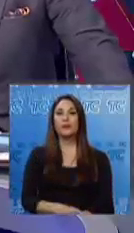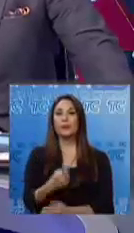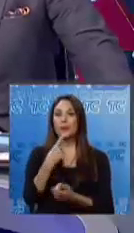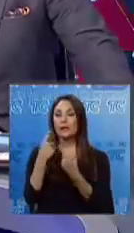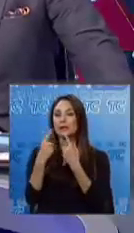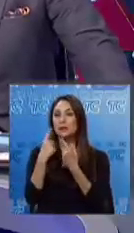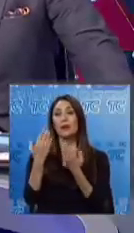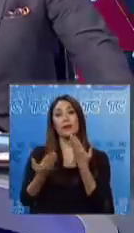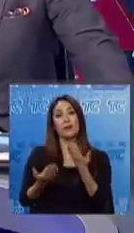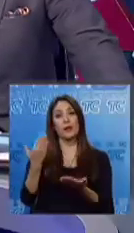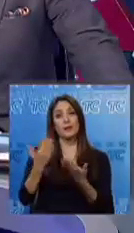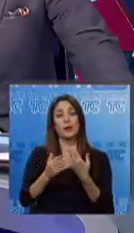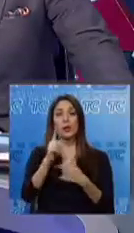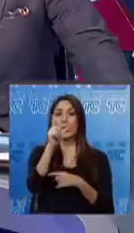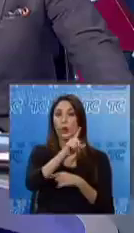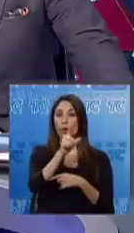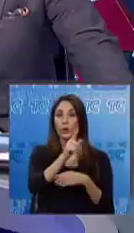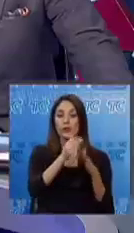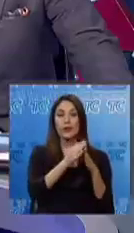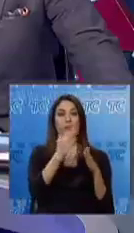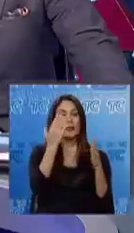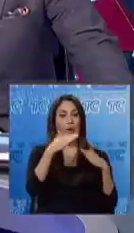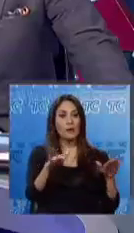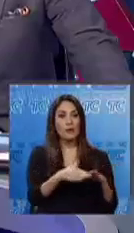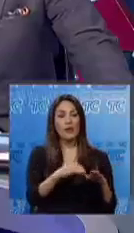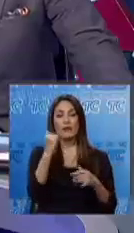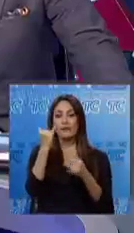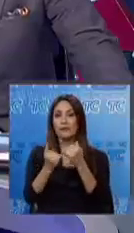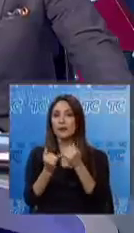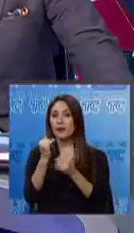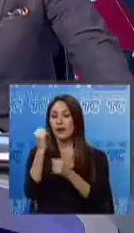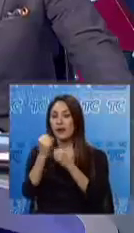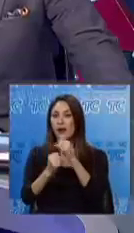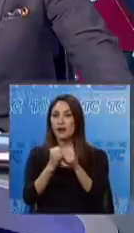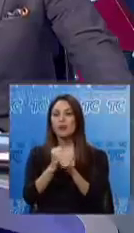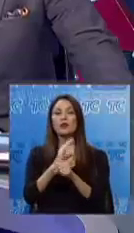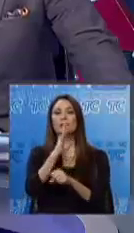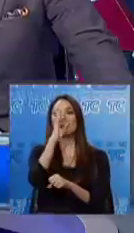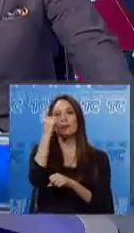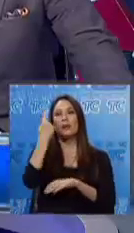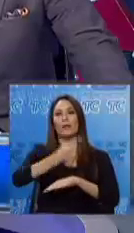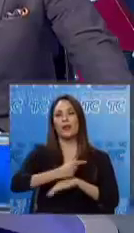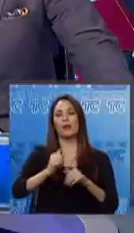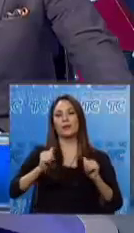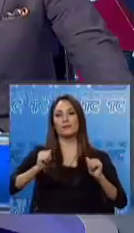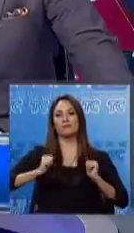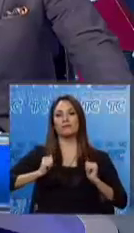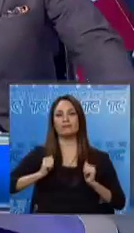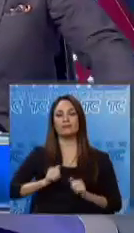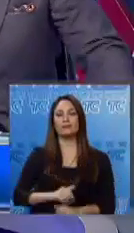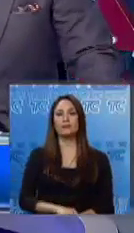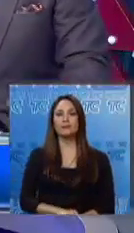la posibilidad que los lunes después de Navidad y fin de año sean considerados días de descanso.